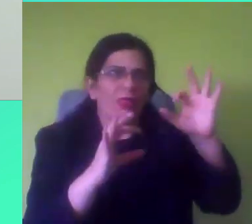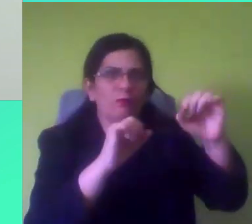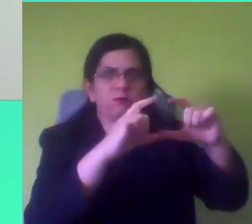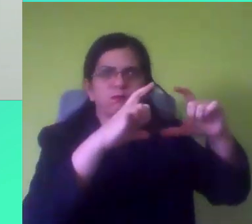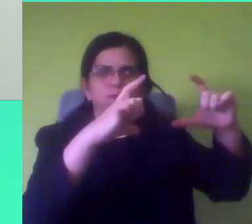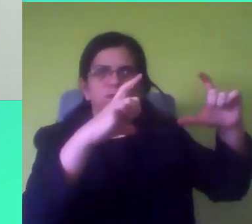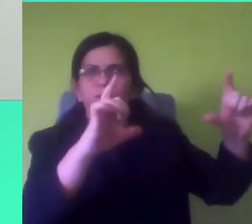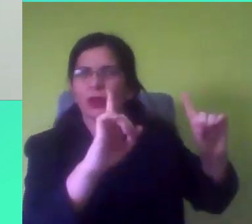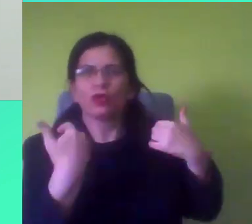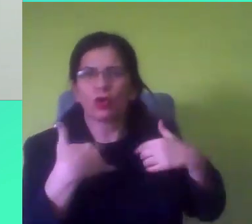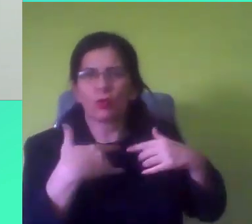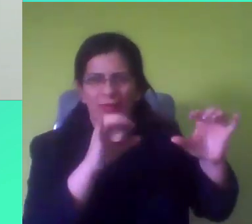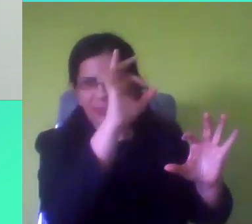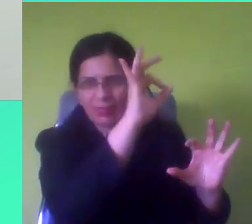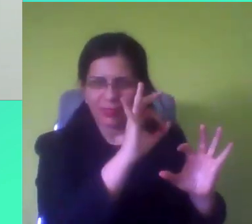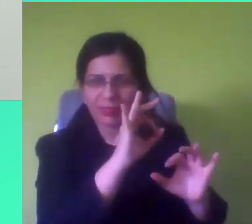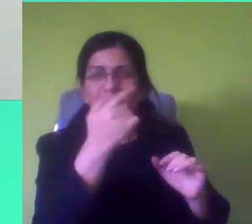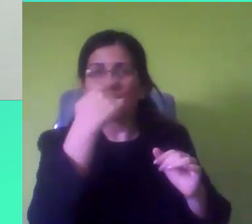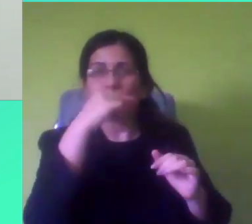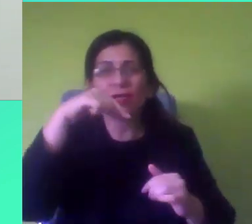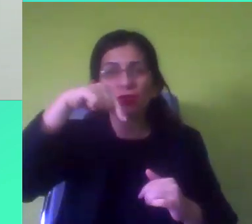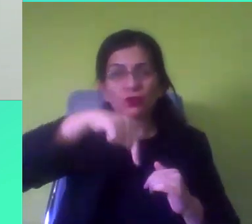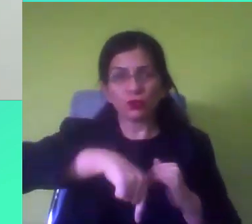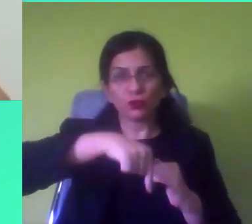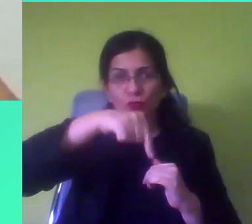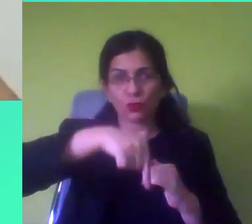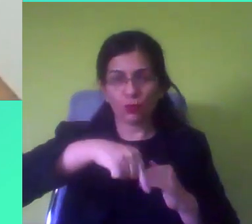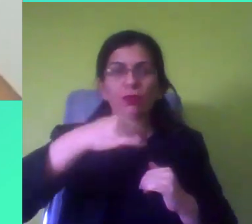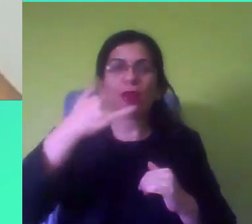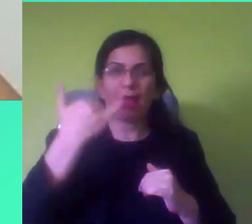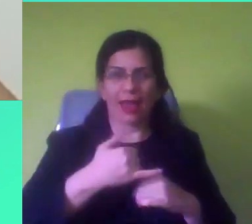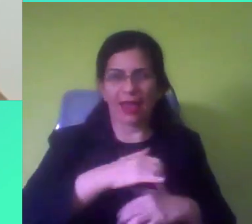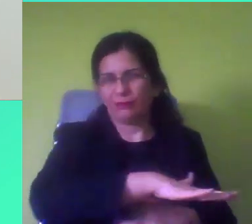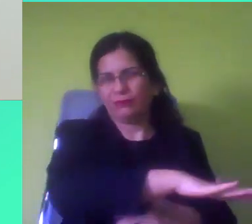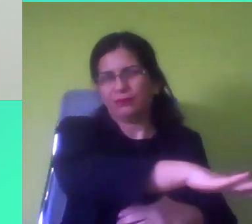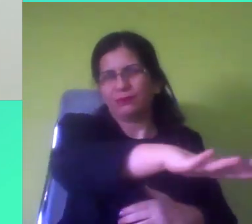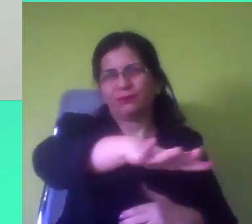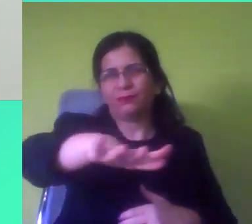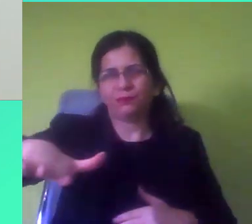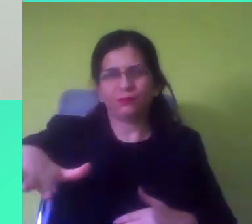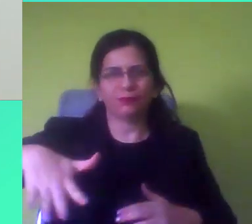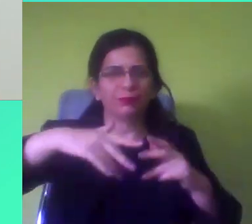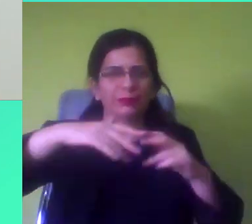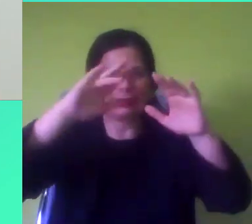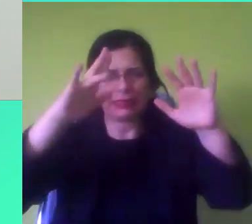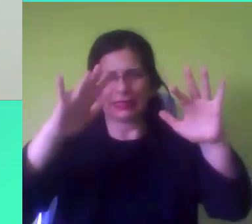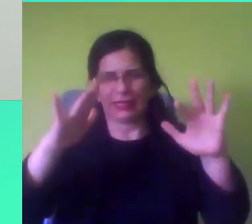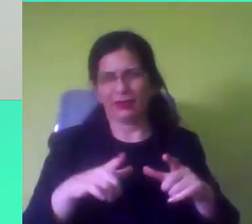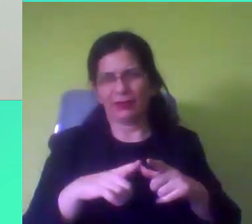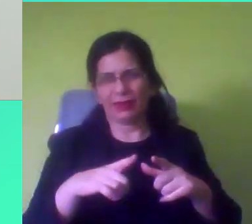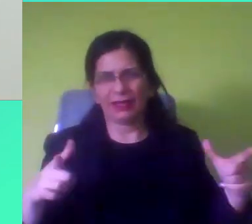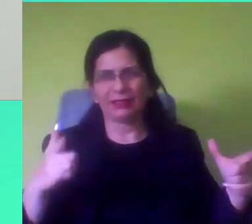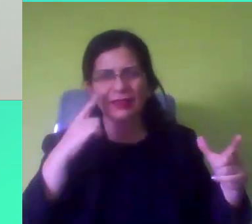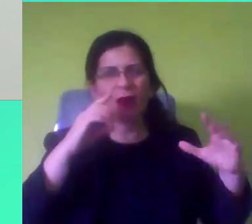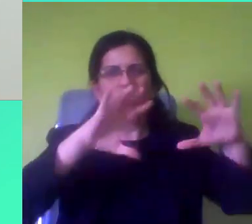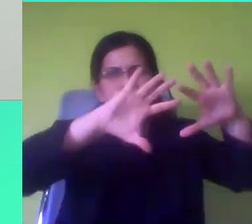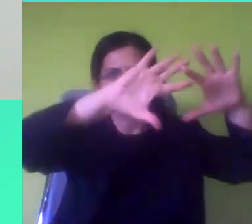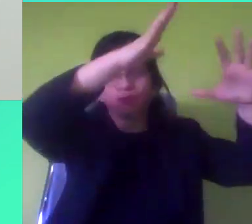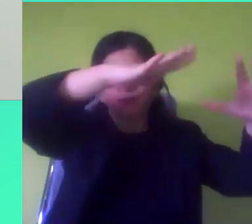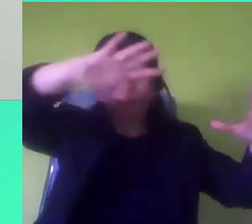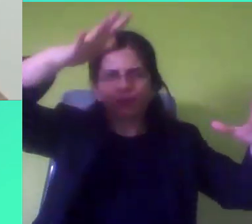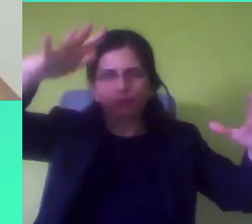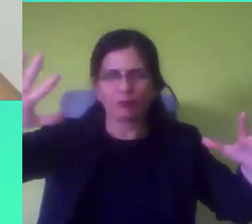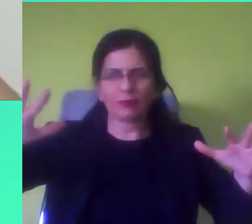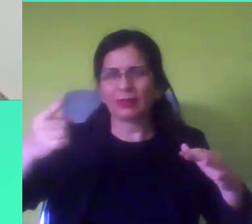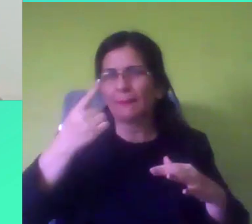en Patagonia Sur tenemos los grandes glaciares, los campos de nieve, que son los que ocupan las grandes áreas. Tenemos glaciares de hasta